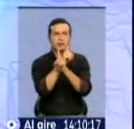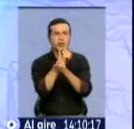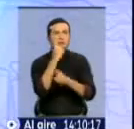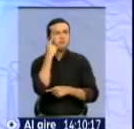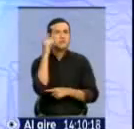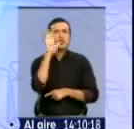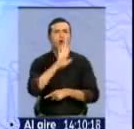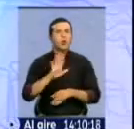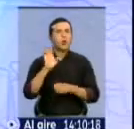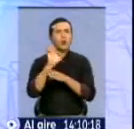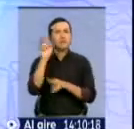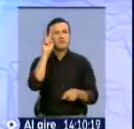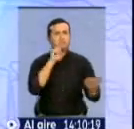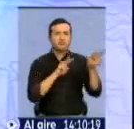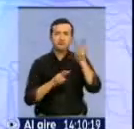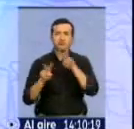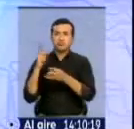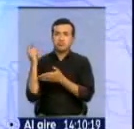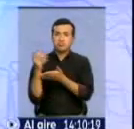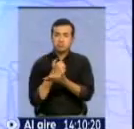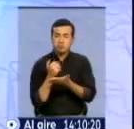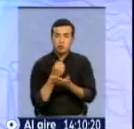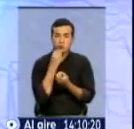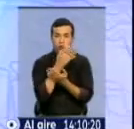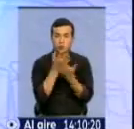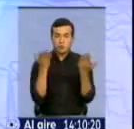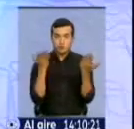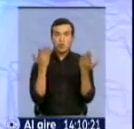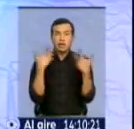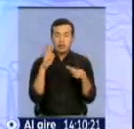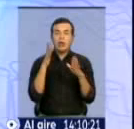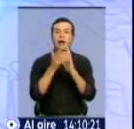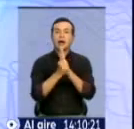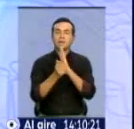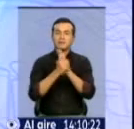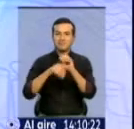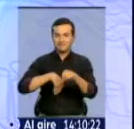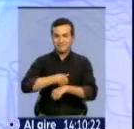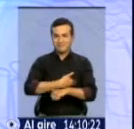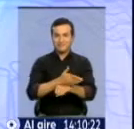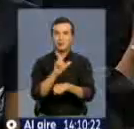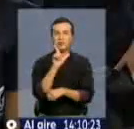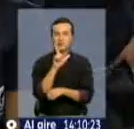a nivel nacional. Este lunes se inauguraron las jornadas de capacitación.